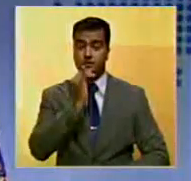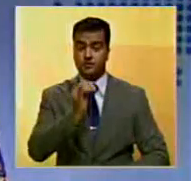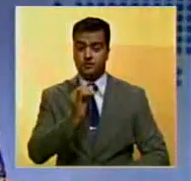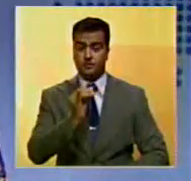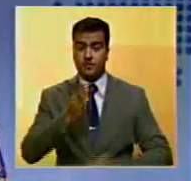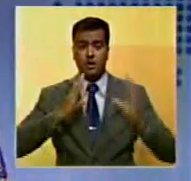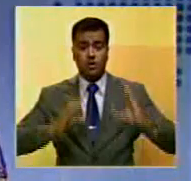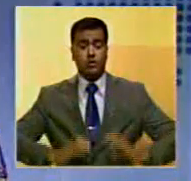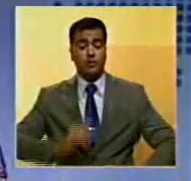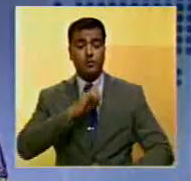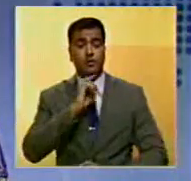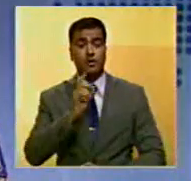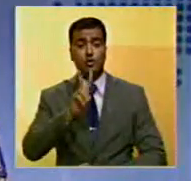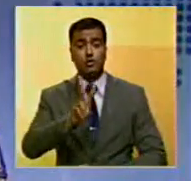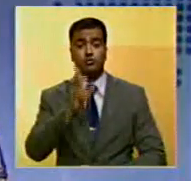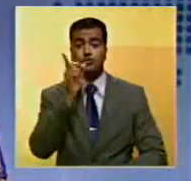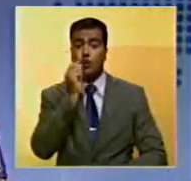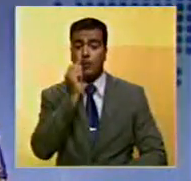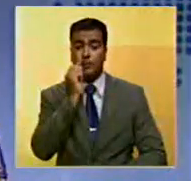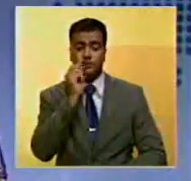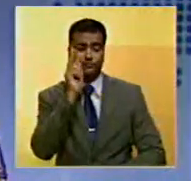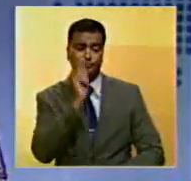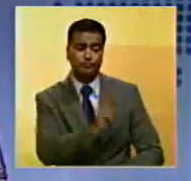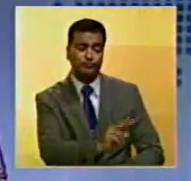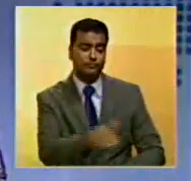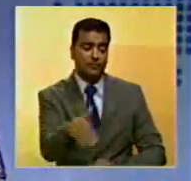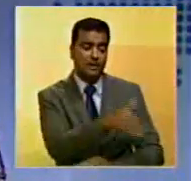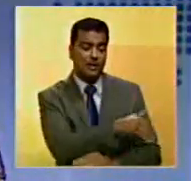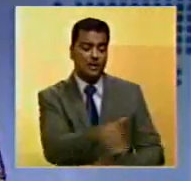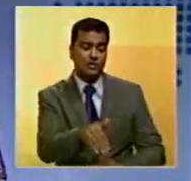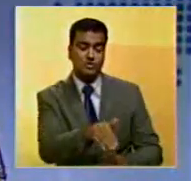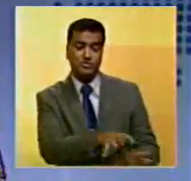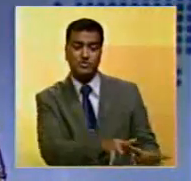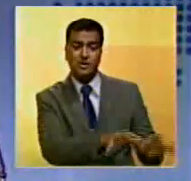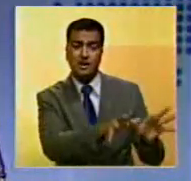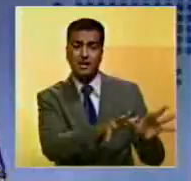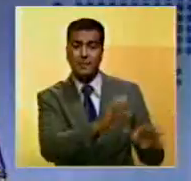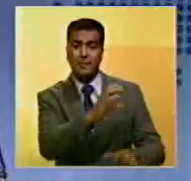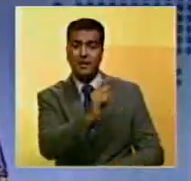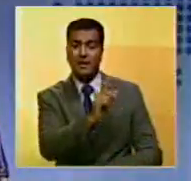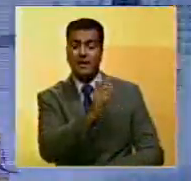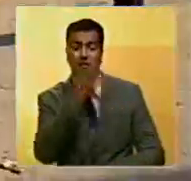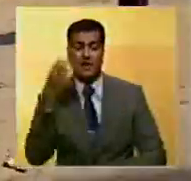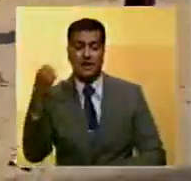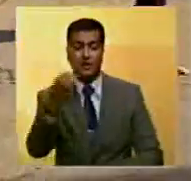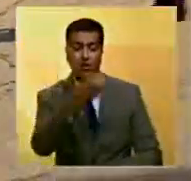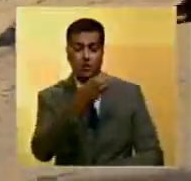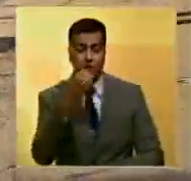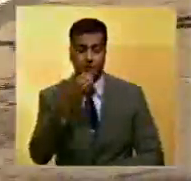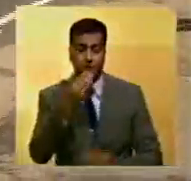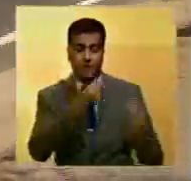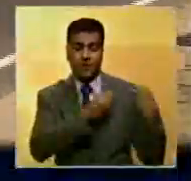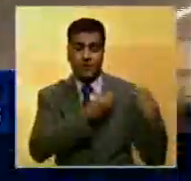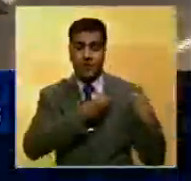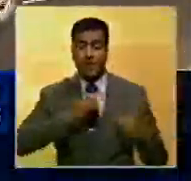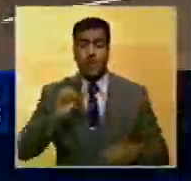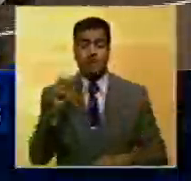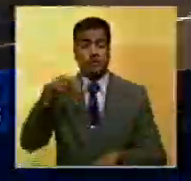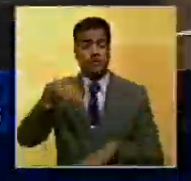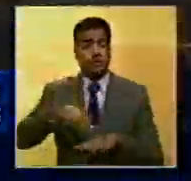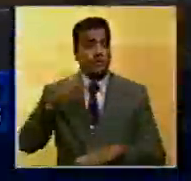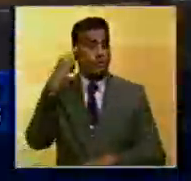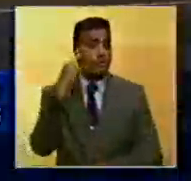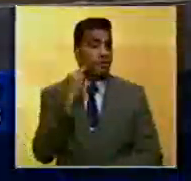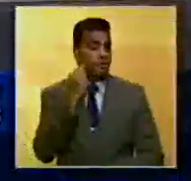los cadáveres de dos hombres fueron encontrados en el distribuidor La Araña en sentido Catia-Caricuao. Funcionarios de la Policía Nacional